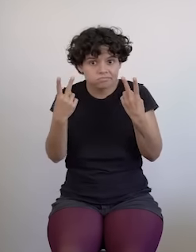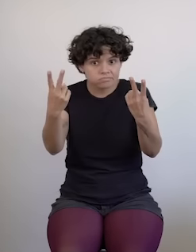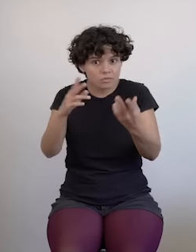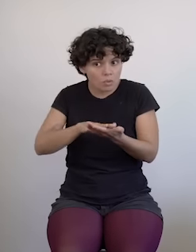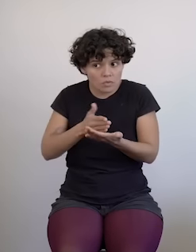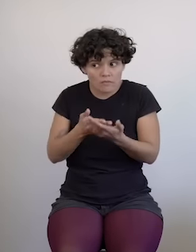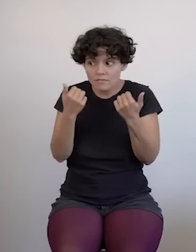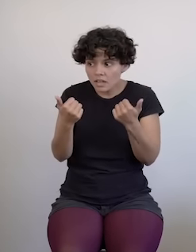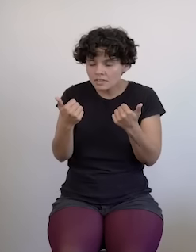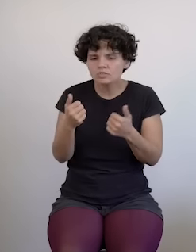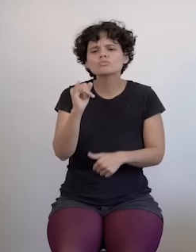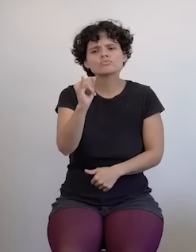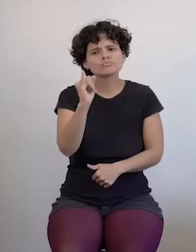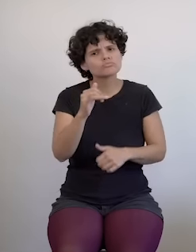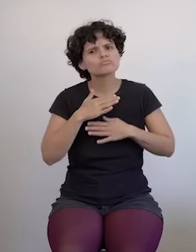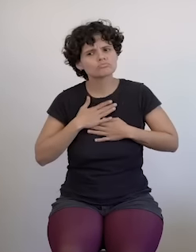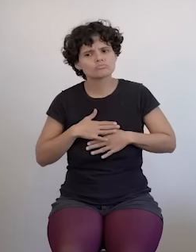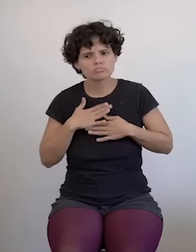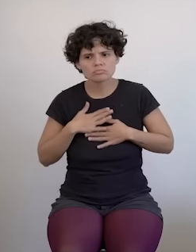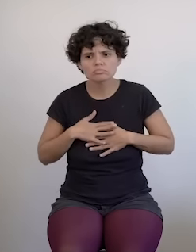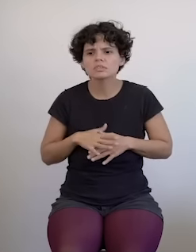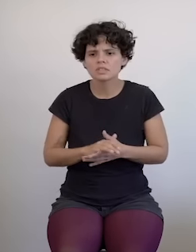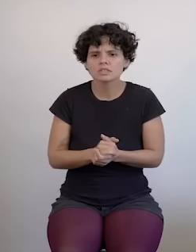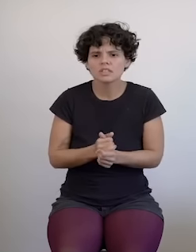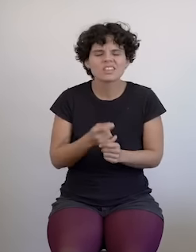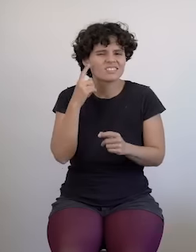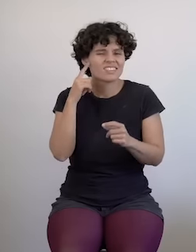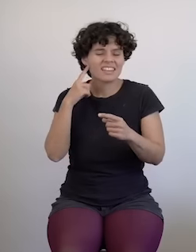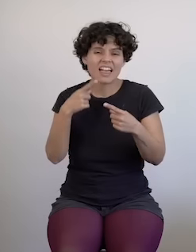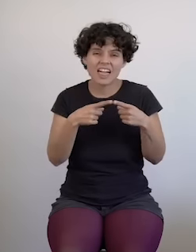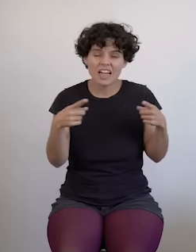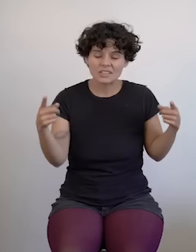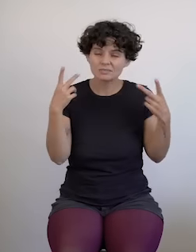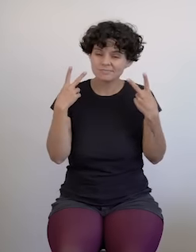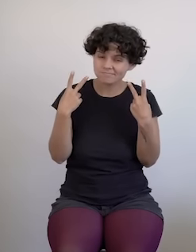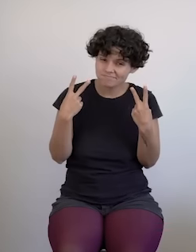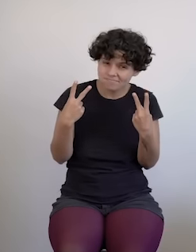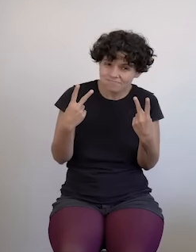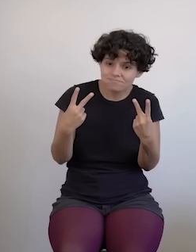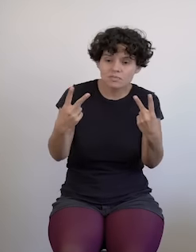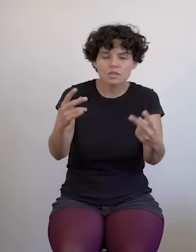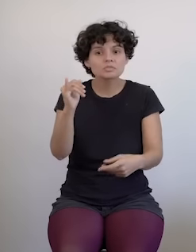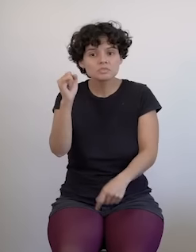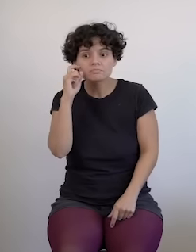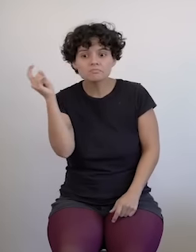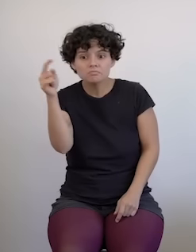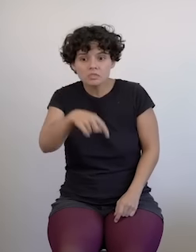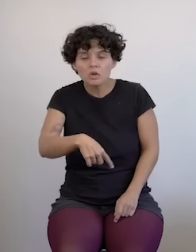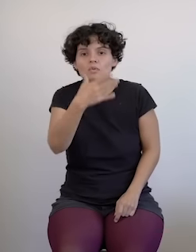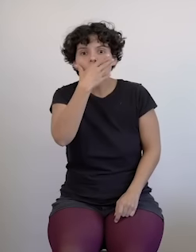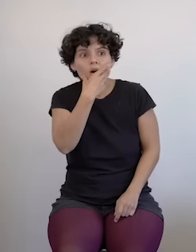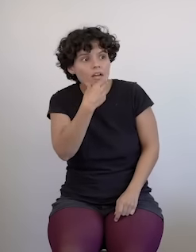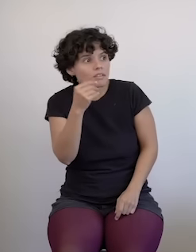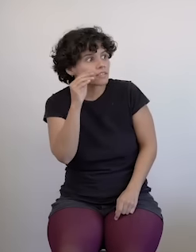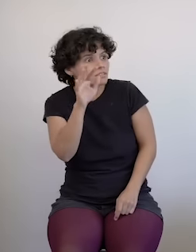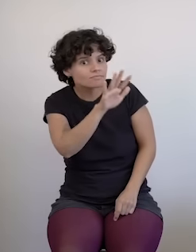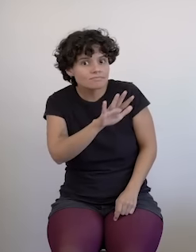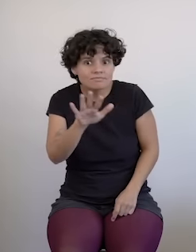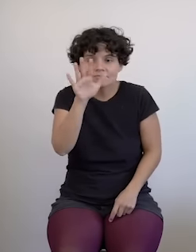por acá, hombre. ¿Cómo estuvo el viaje? ¿Todo bien? Sí, sí. ¿Tranquilo? Venimos, sí, certero para acá. Igual era largo, pero sí llegamos bonito